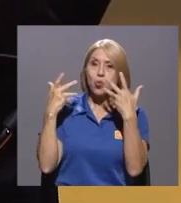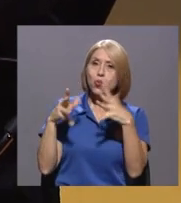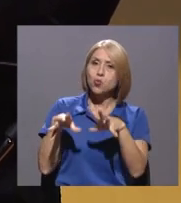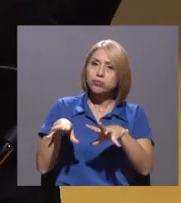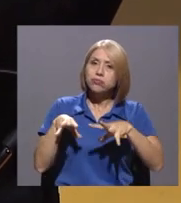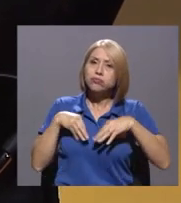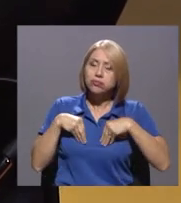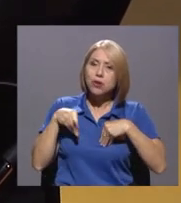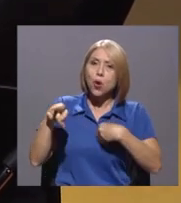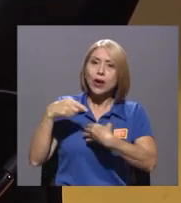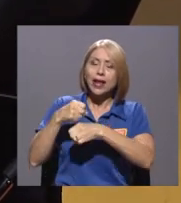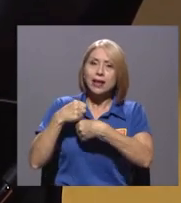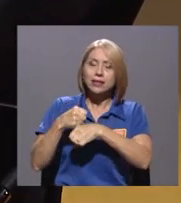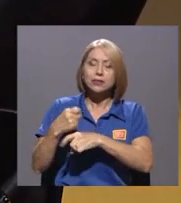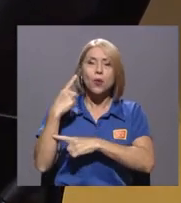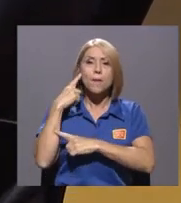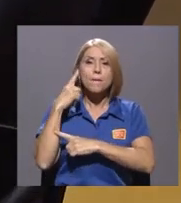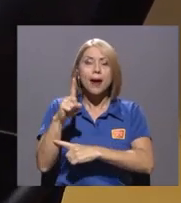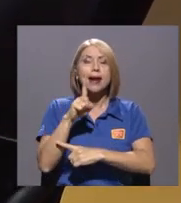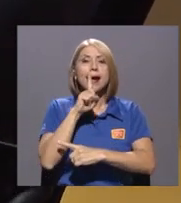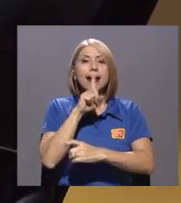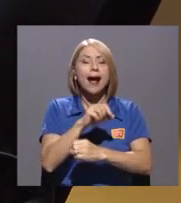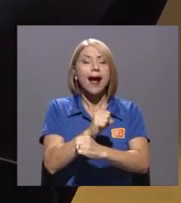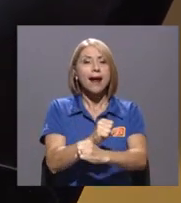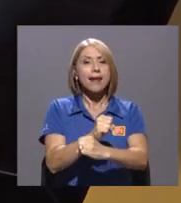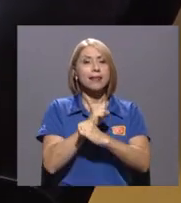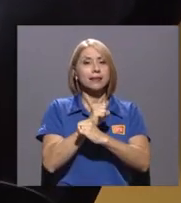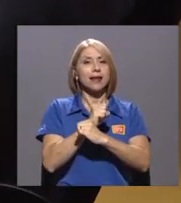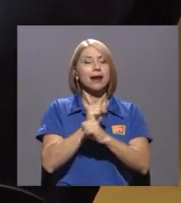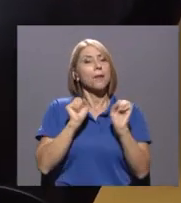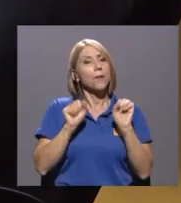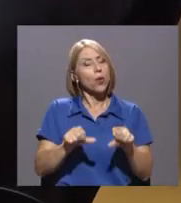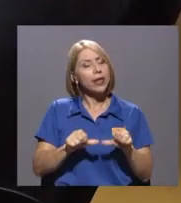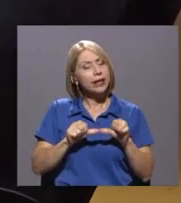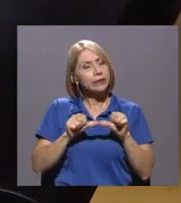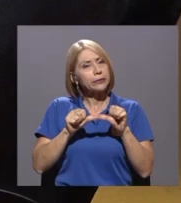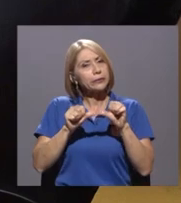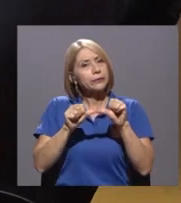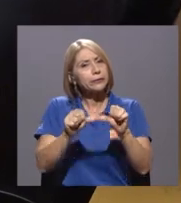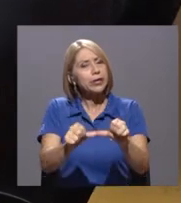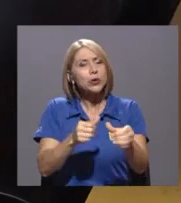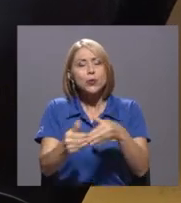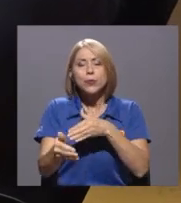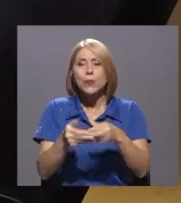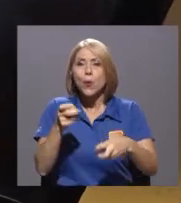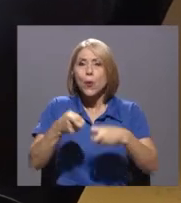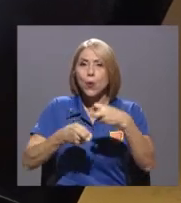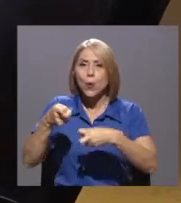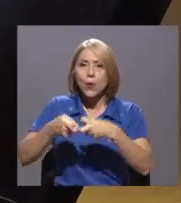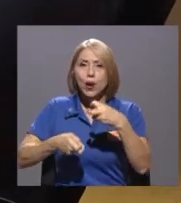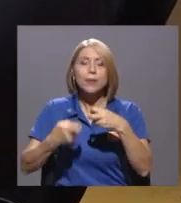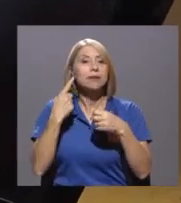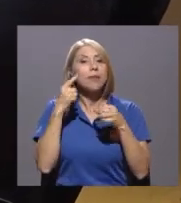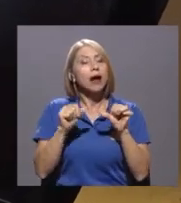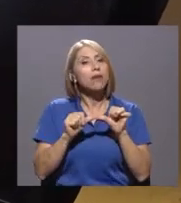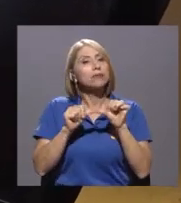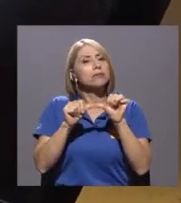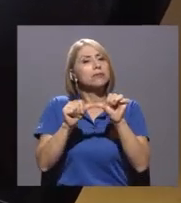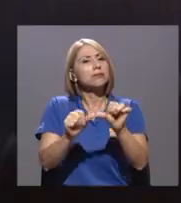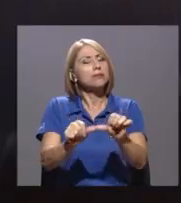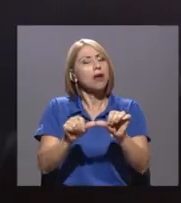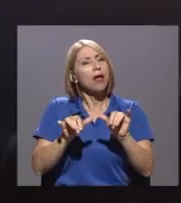hizo para garantizar la supervivencia en medio de una crisis sostener los servicios de salud